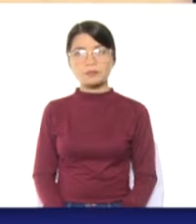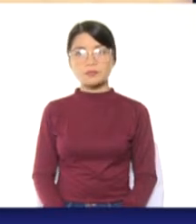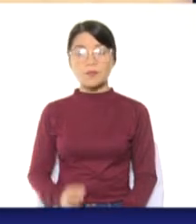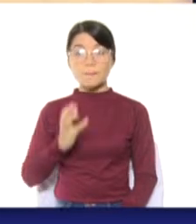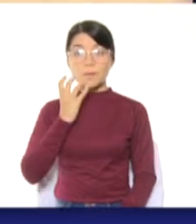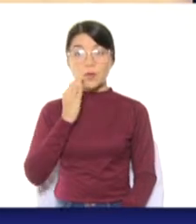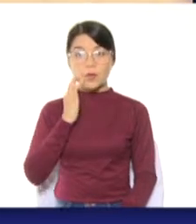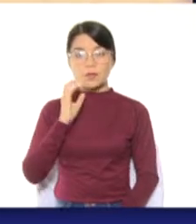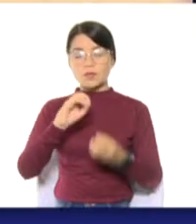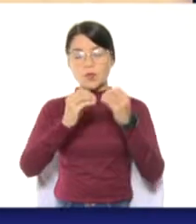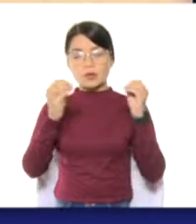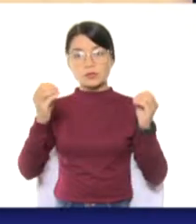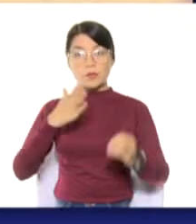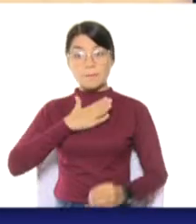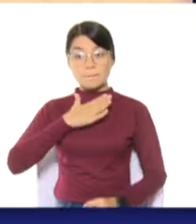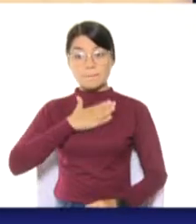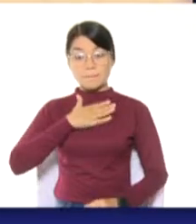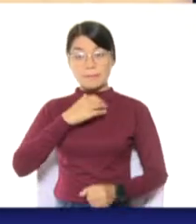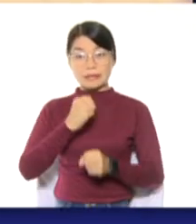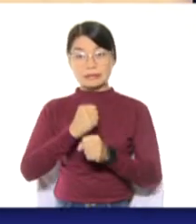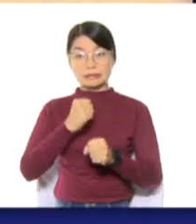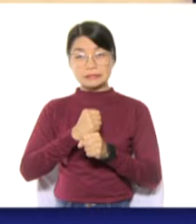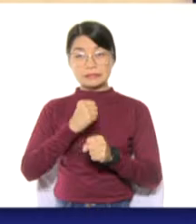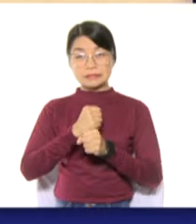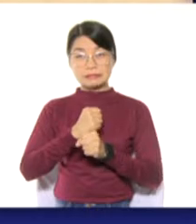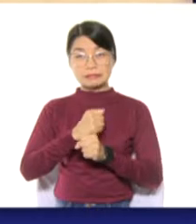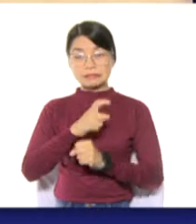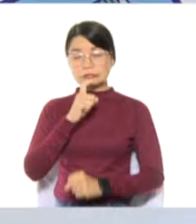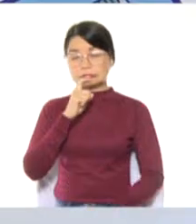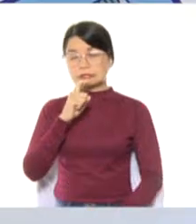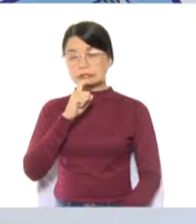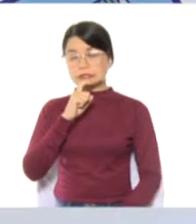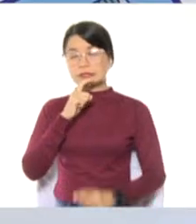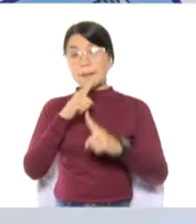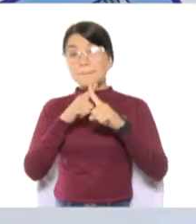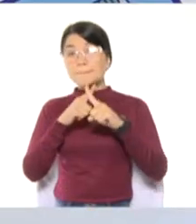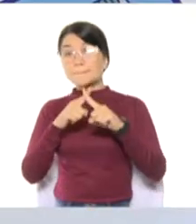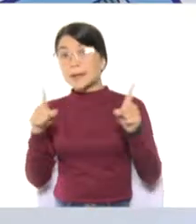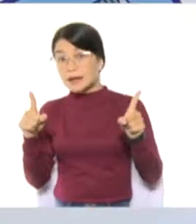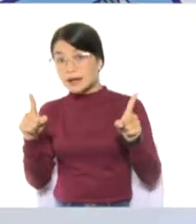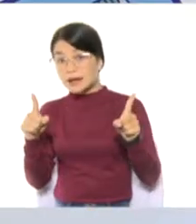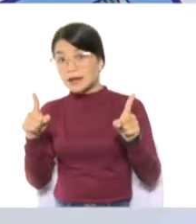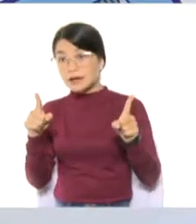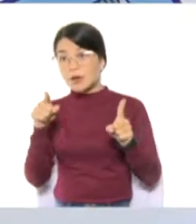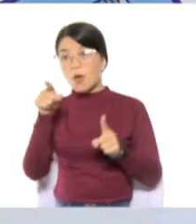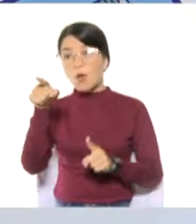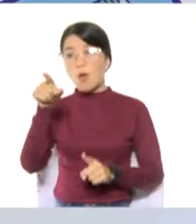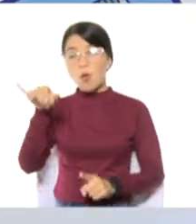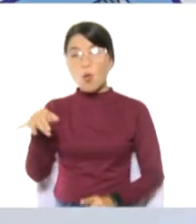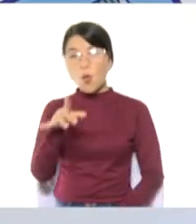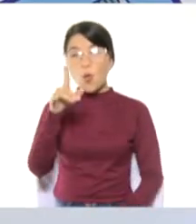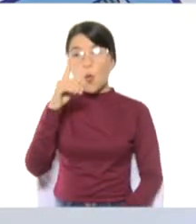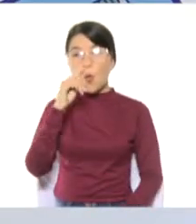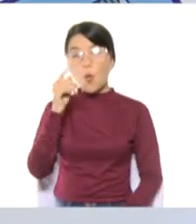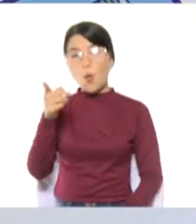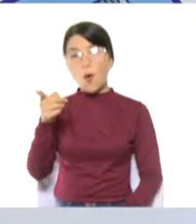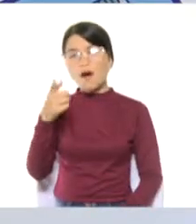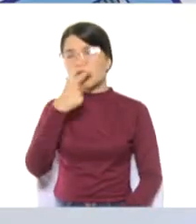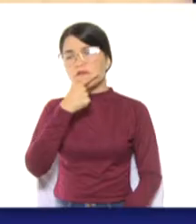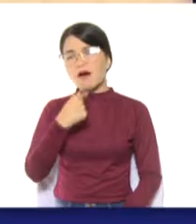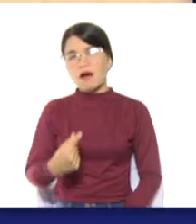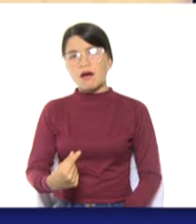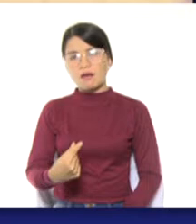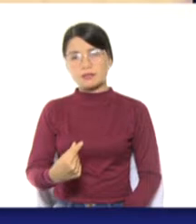mi trabajo es pesado, pero el de Juan es fácil. El nexo es, pero es lo que conecta a las dos